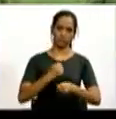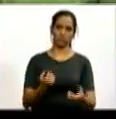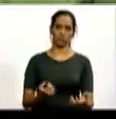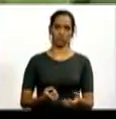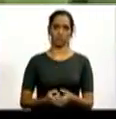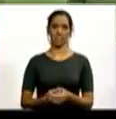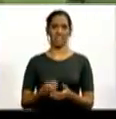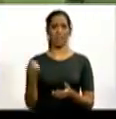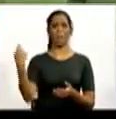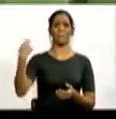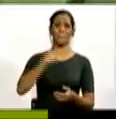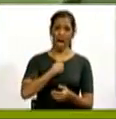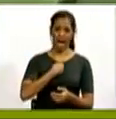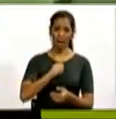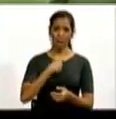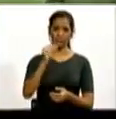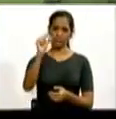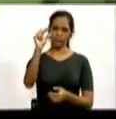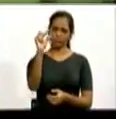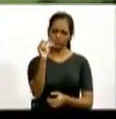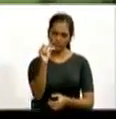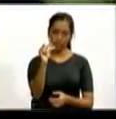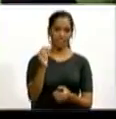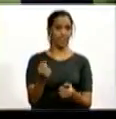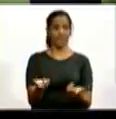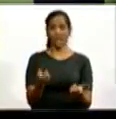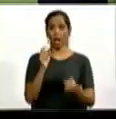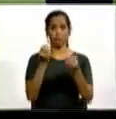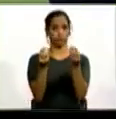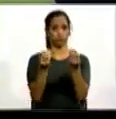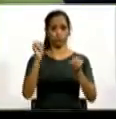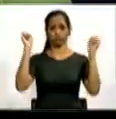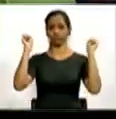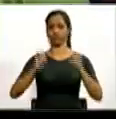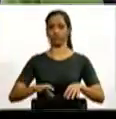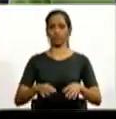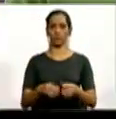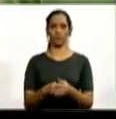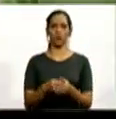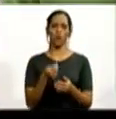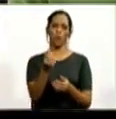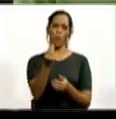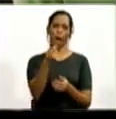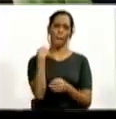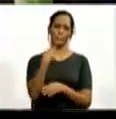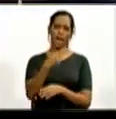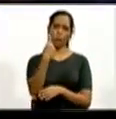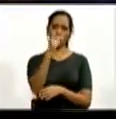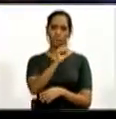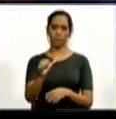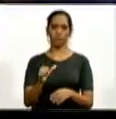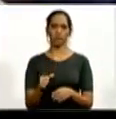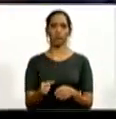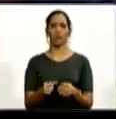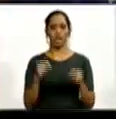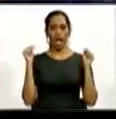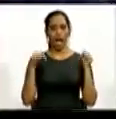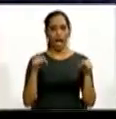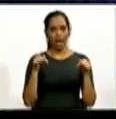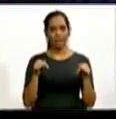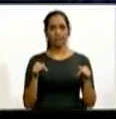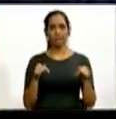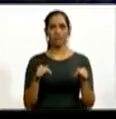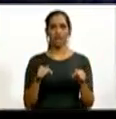pago de la miseria que le están pagando, es que ya la gente quedan poco. ¿Me puedes decir cuánto te pagan a ti una semana por? Oye, aquí